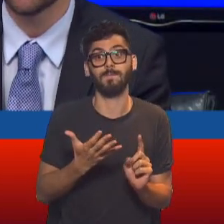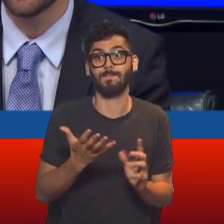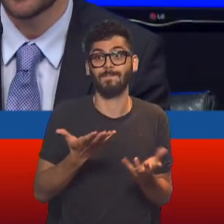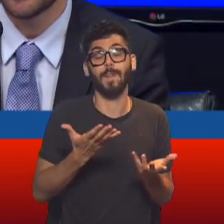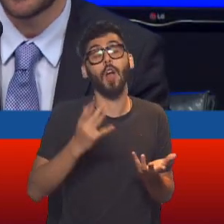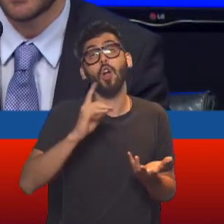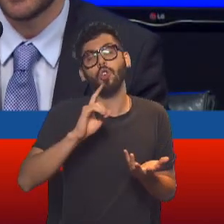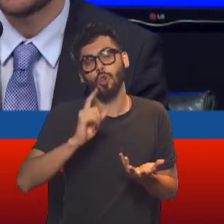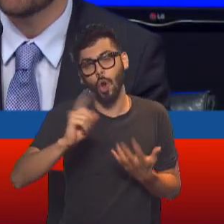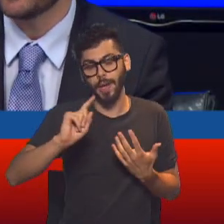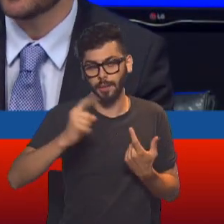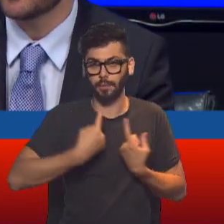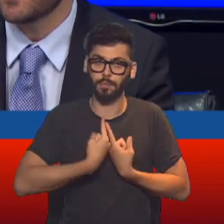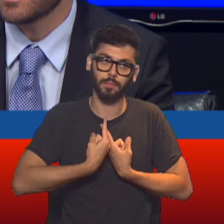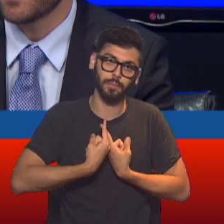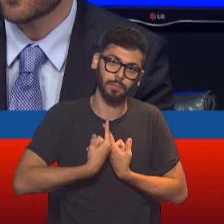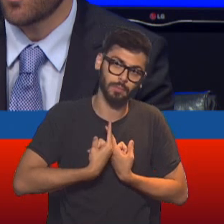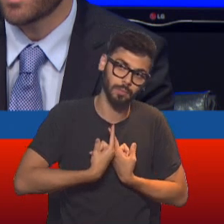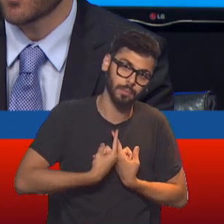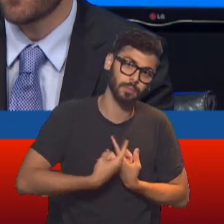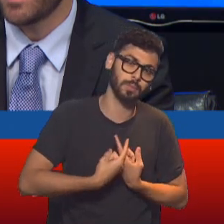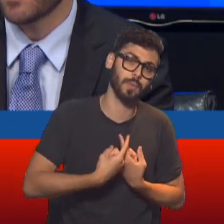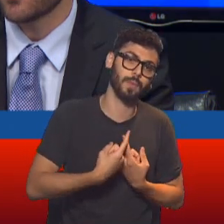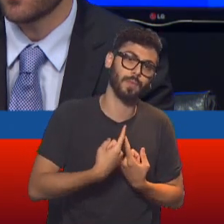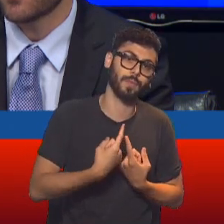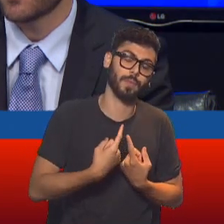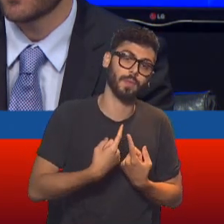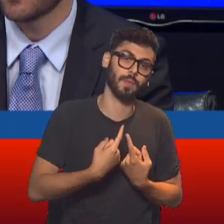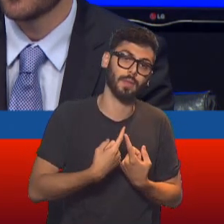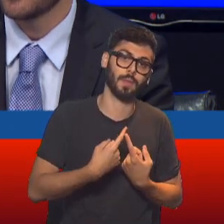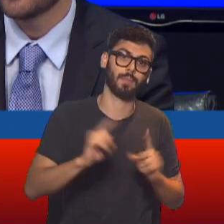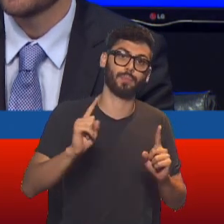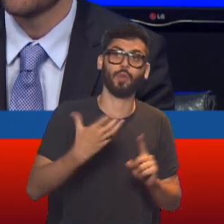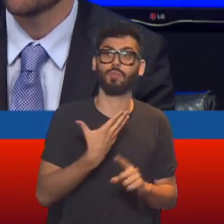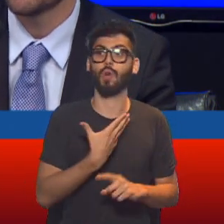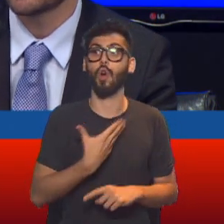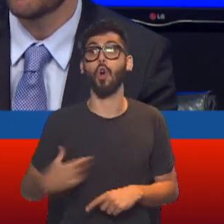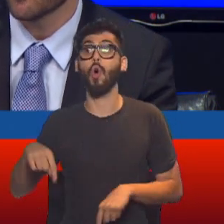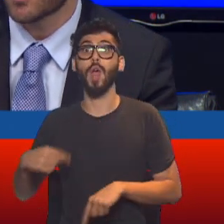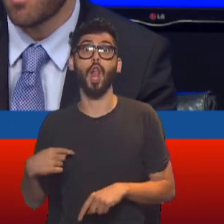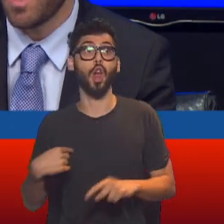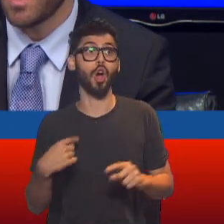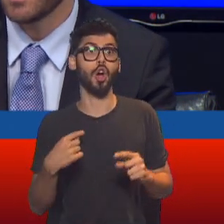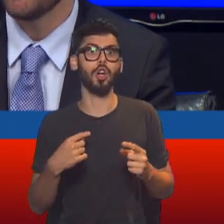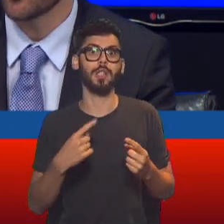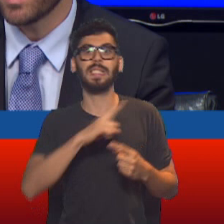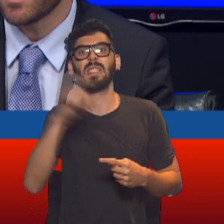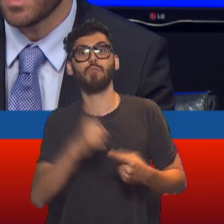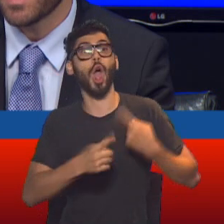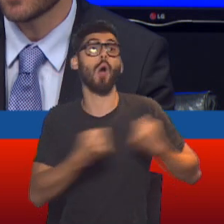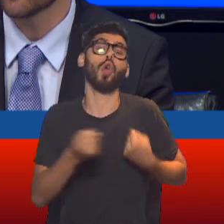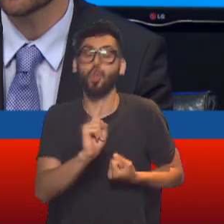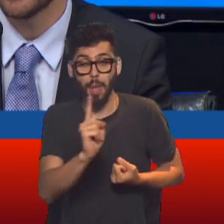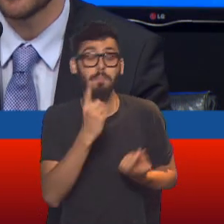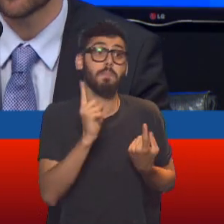es tan cercano a la postura, digamos, internacional del gobierno nacional, pero es mucho mejor,